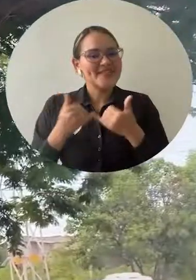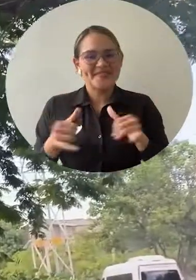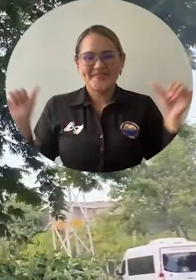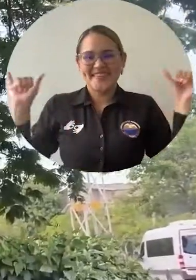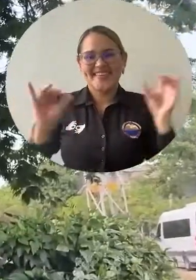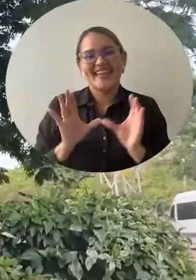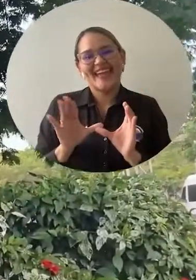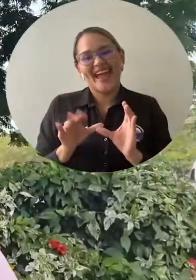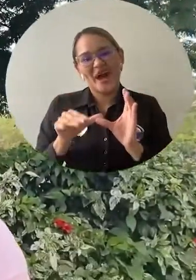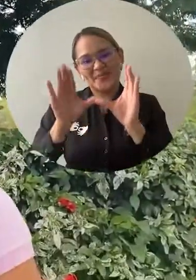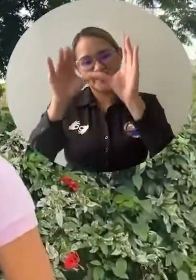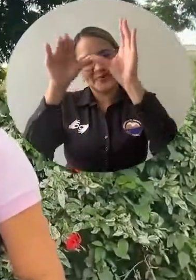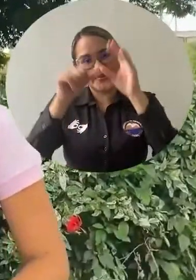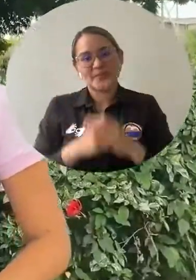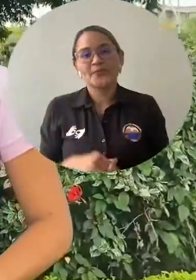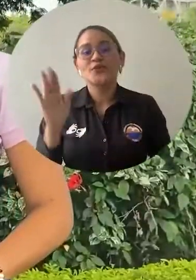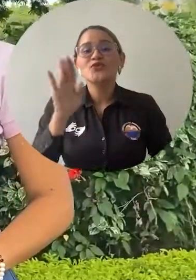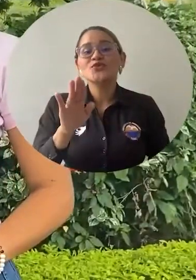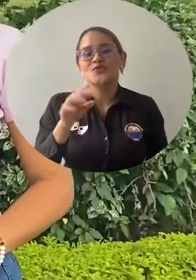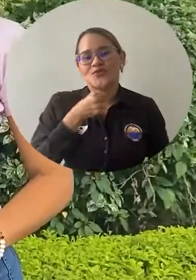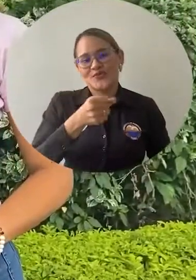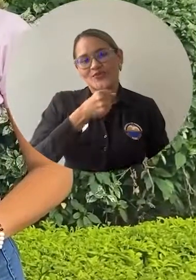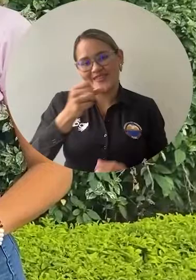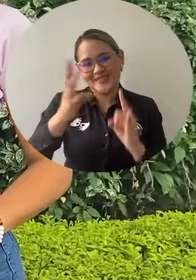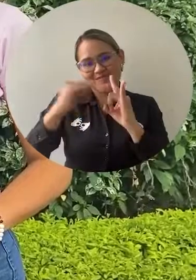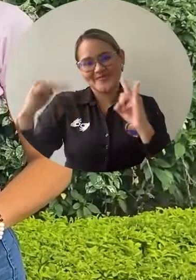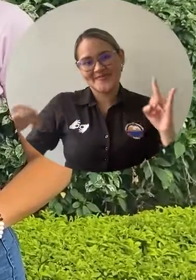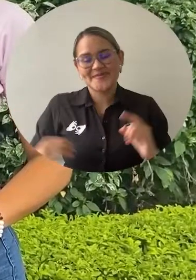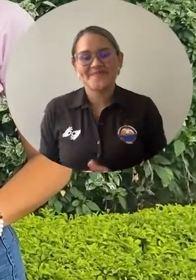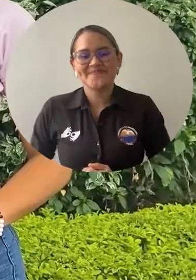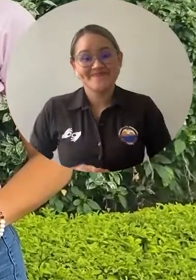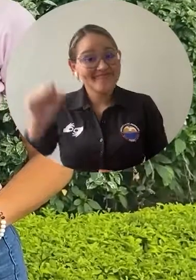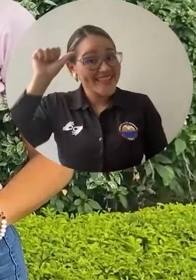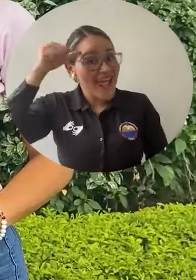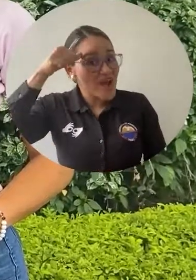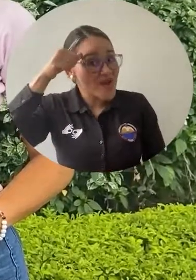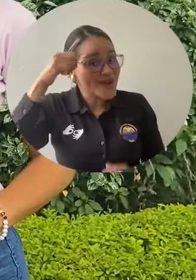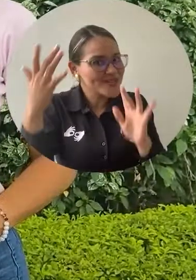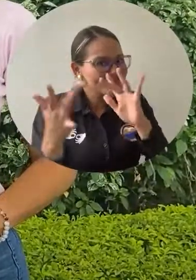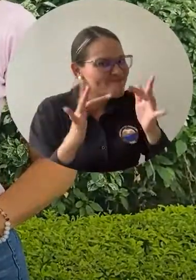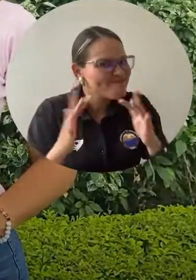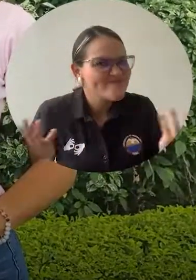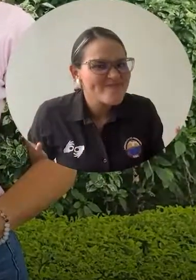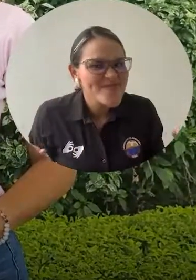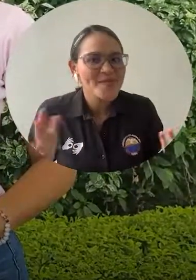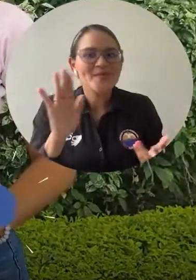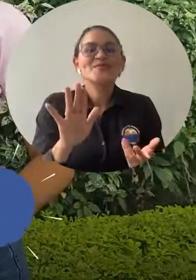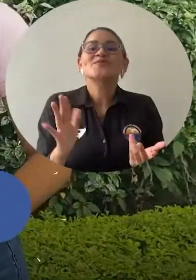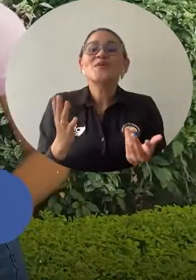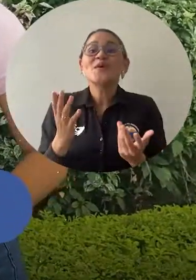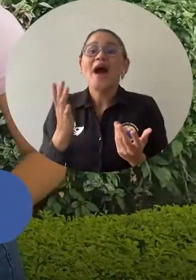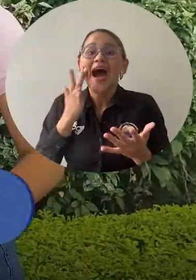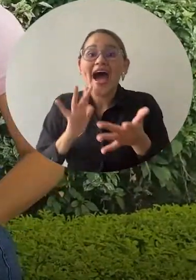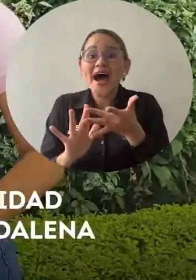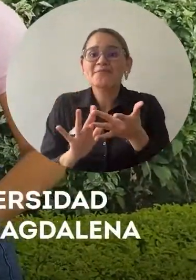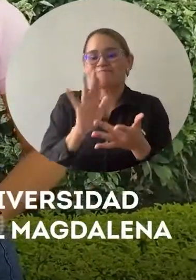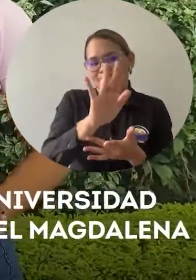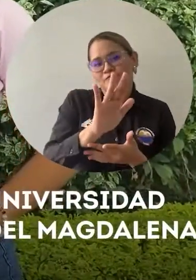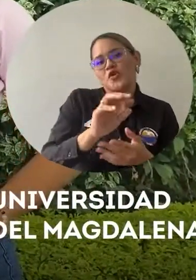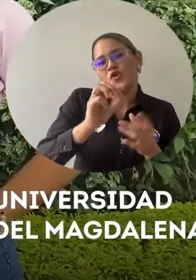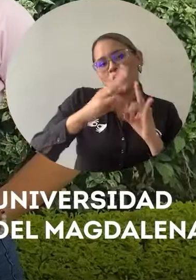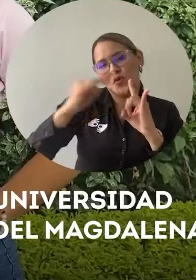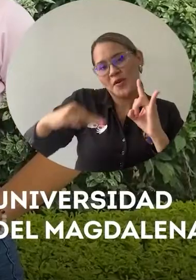Hemos llegado al final del Campus TV, programa institucional de la Universidad del Magdalena. Recuerden seguirnos en nuestras redes